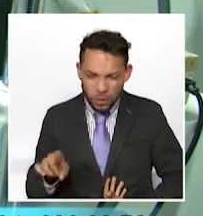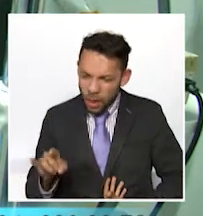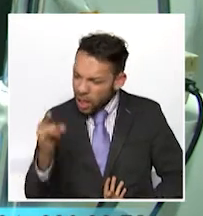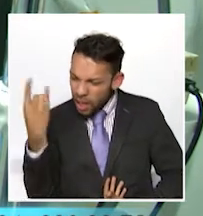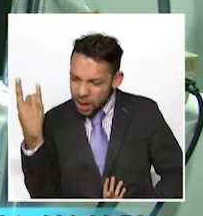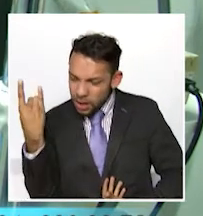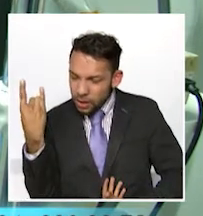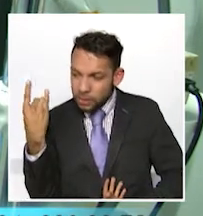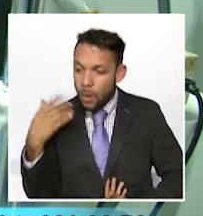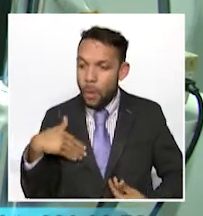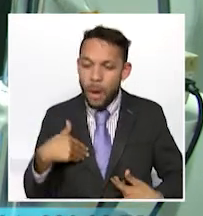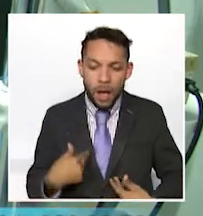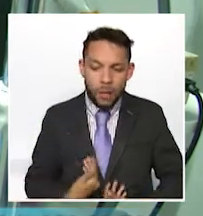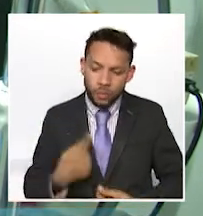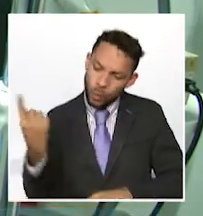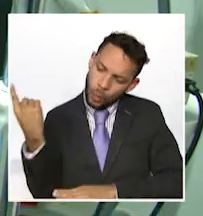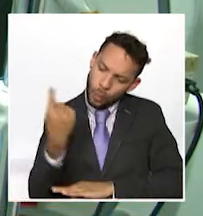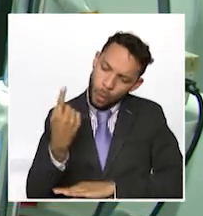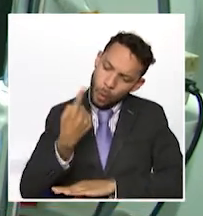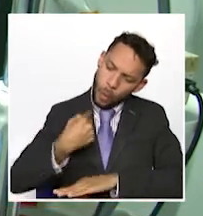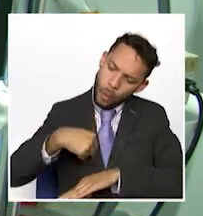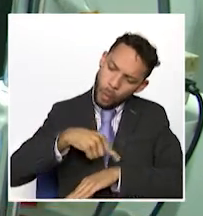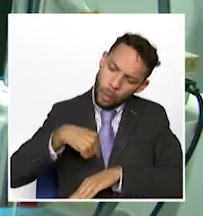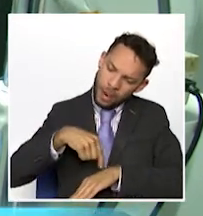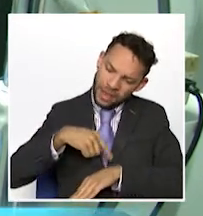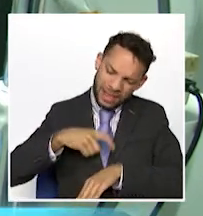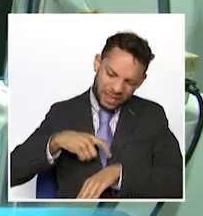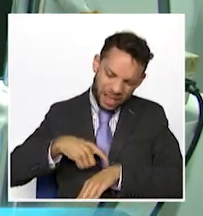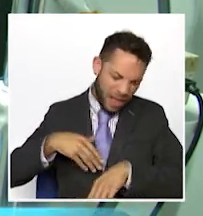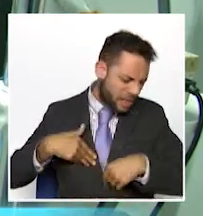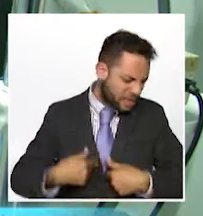¿En qué momentos del día?